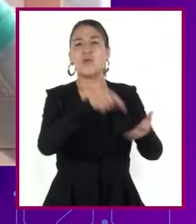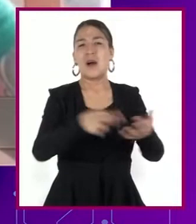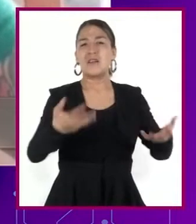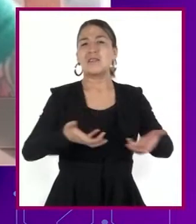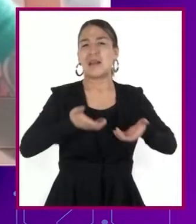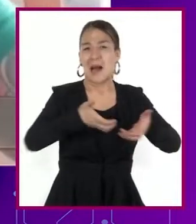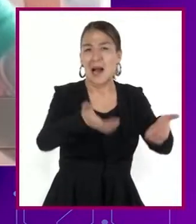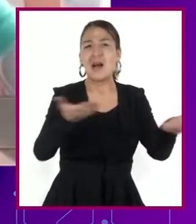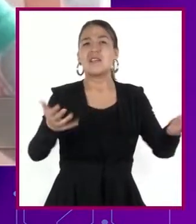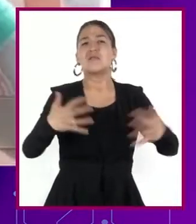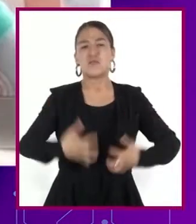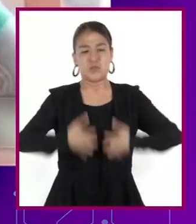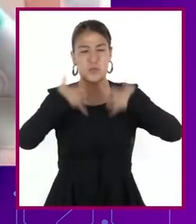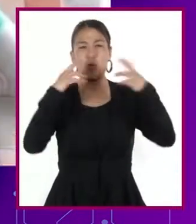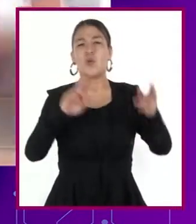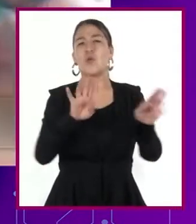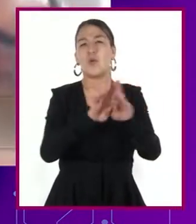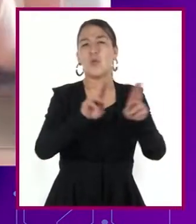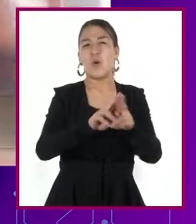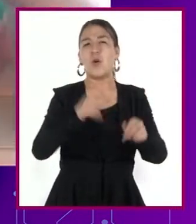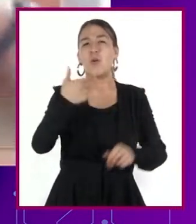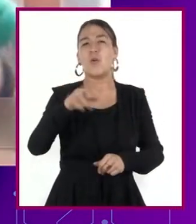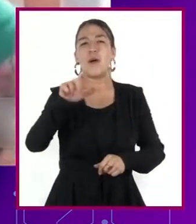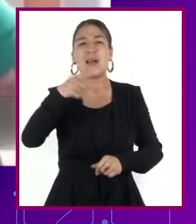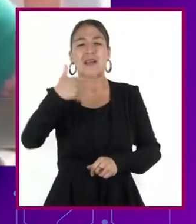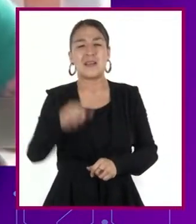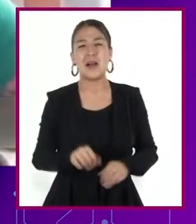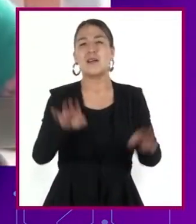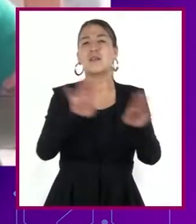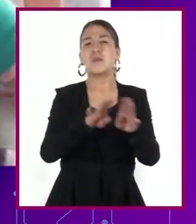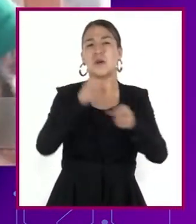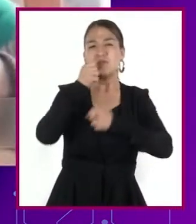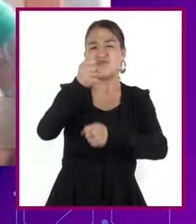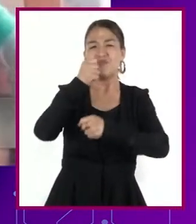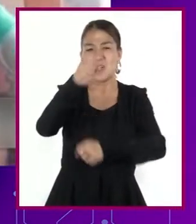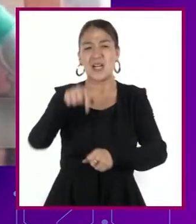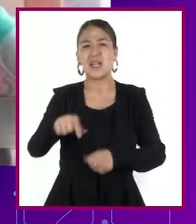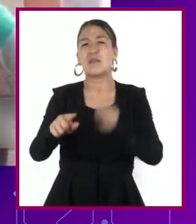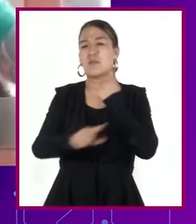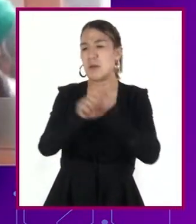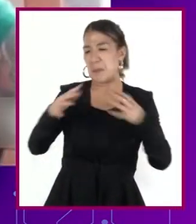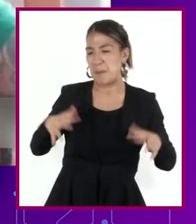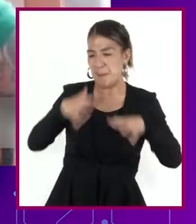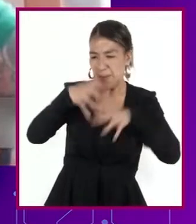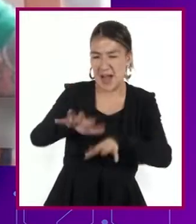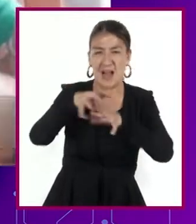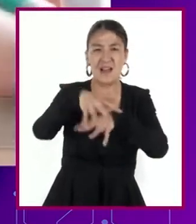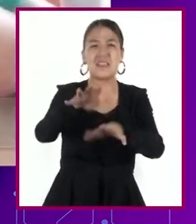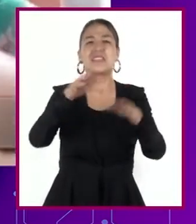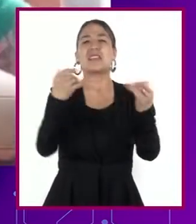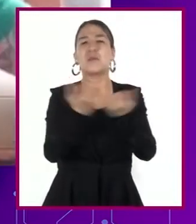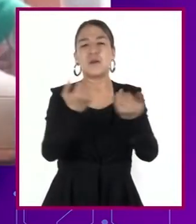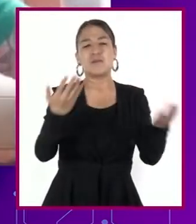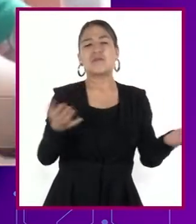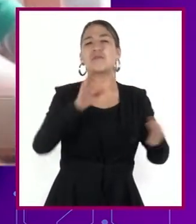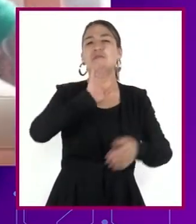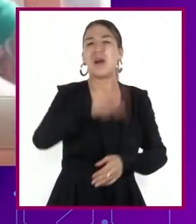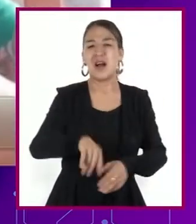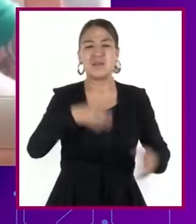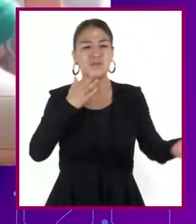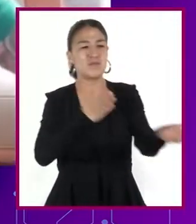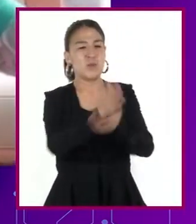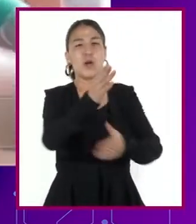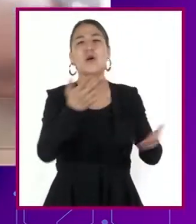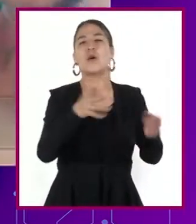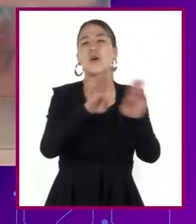hay exigencias a la sociedad, y entonces ese conflicto que empezó como algo, digamos, incluso individual y pasó a algo de un